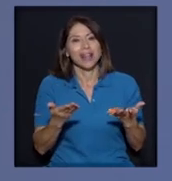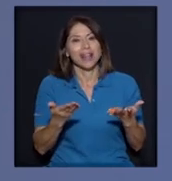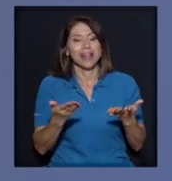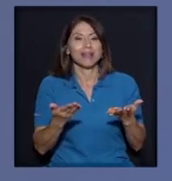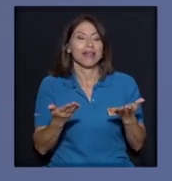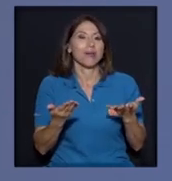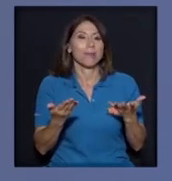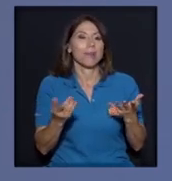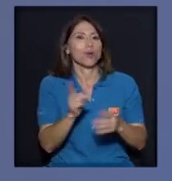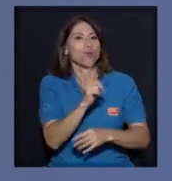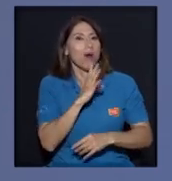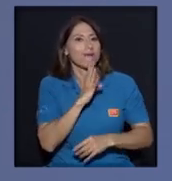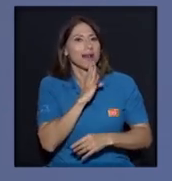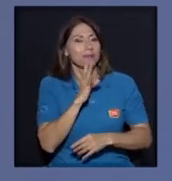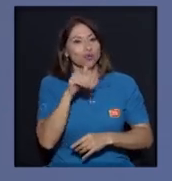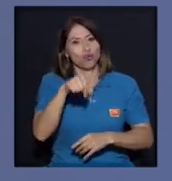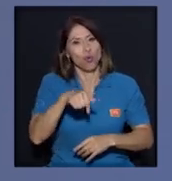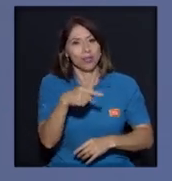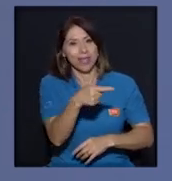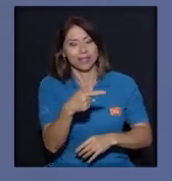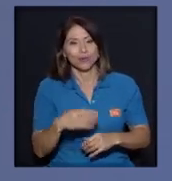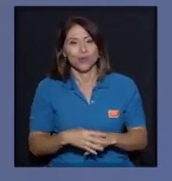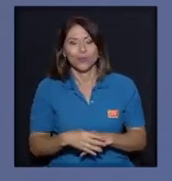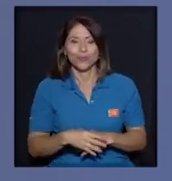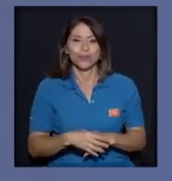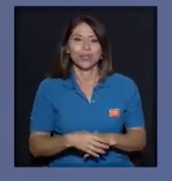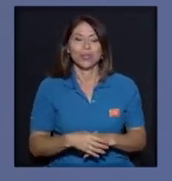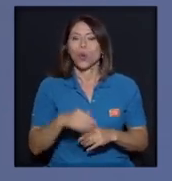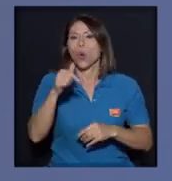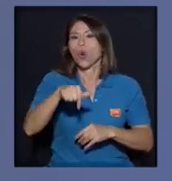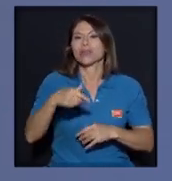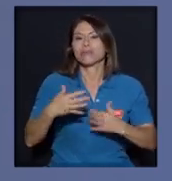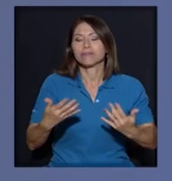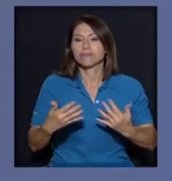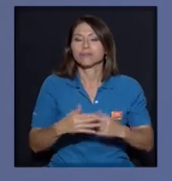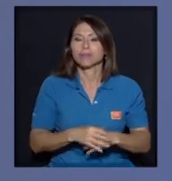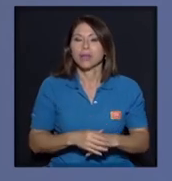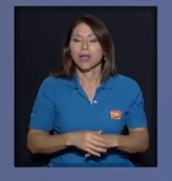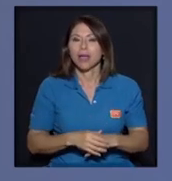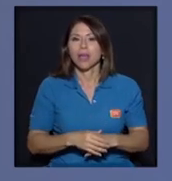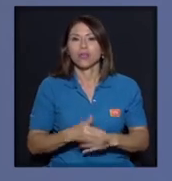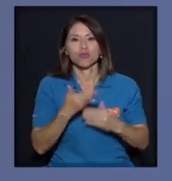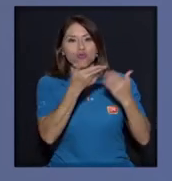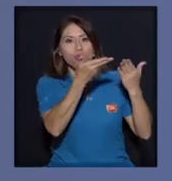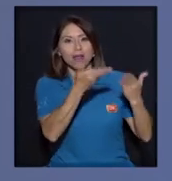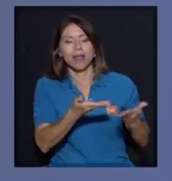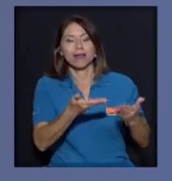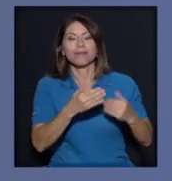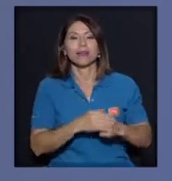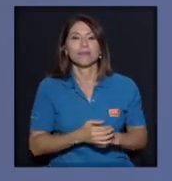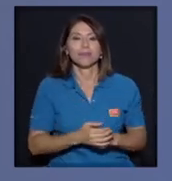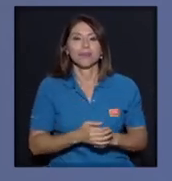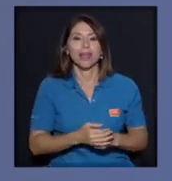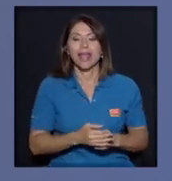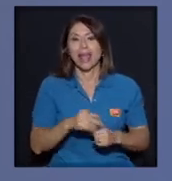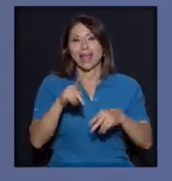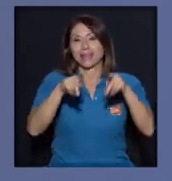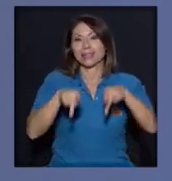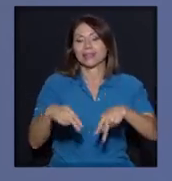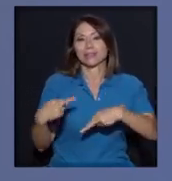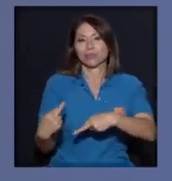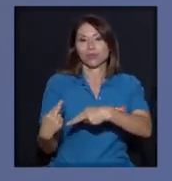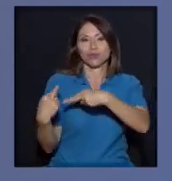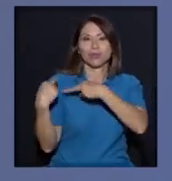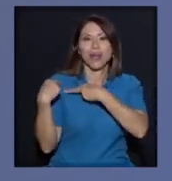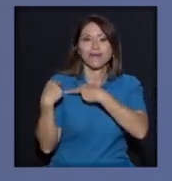pero tampoco, no hablaremos hoy de eso, sino que don Henry es el responsable del